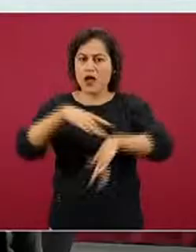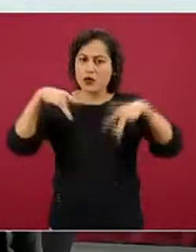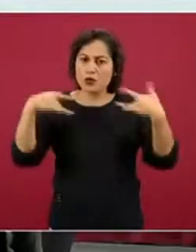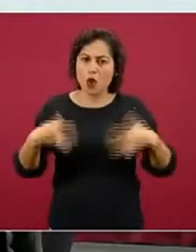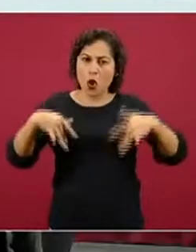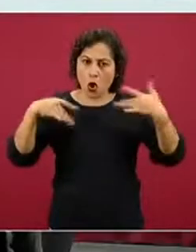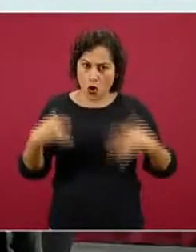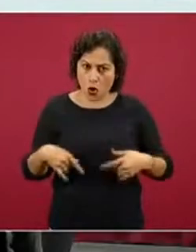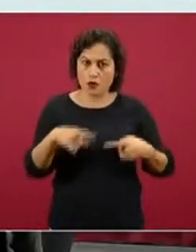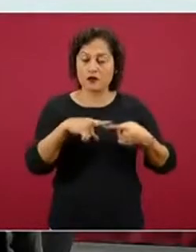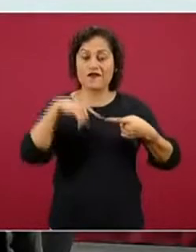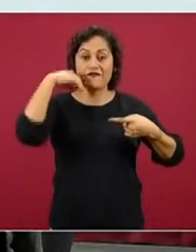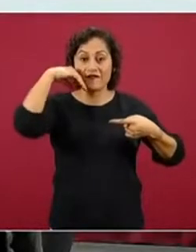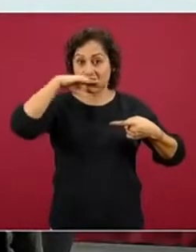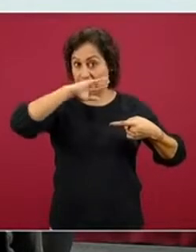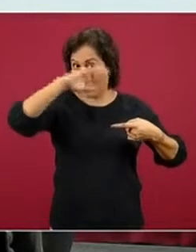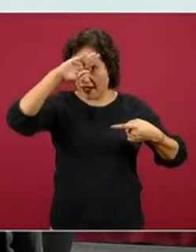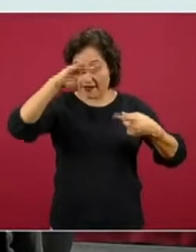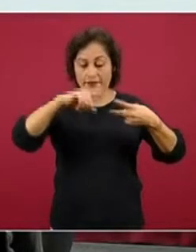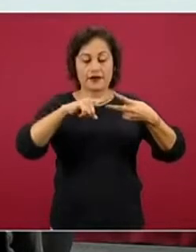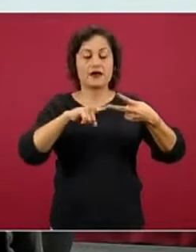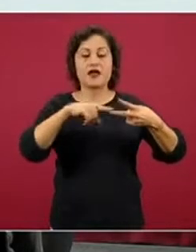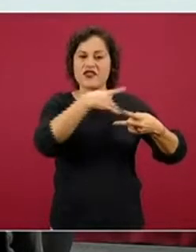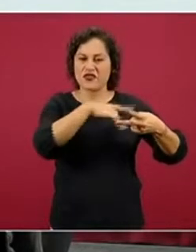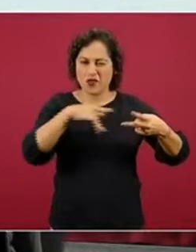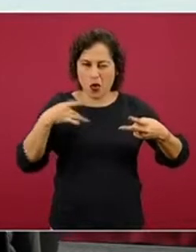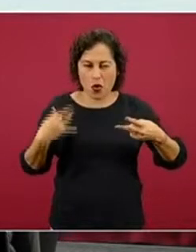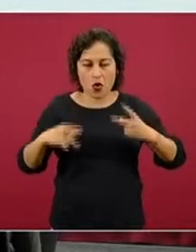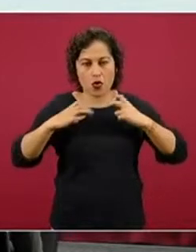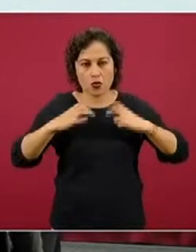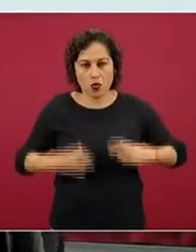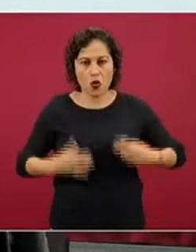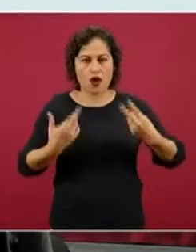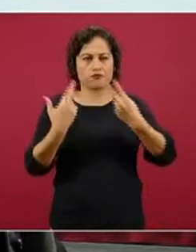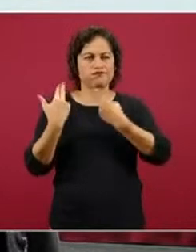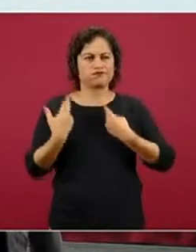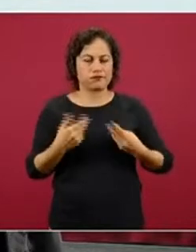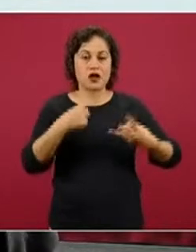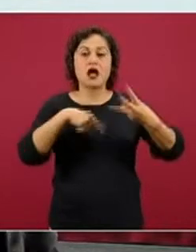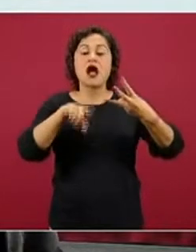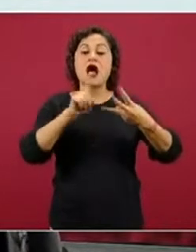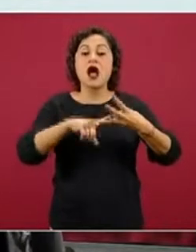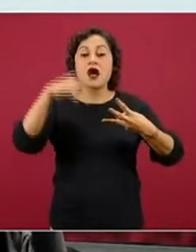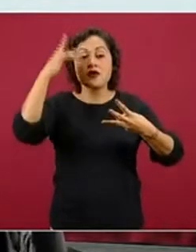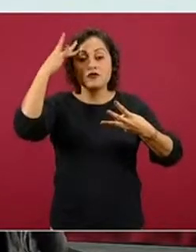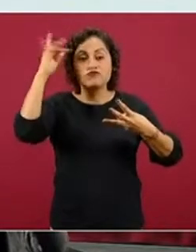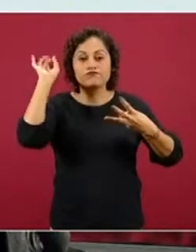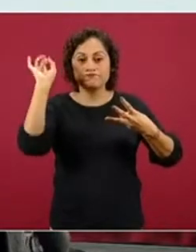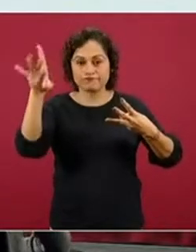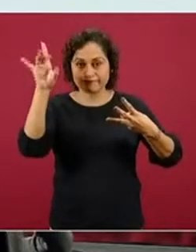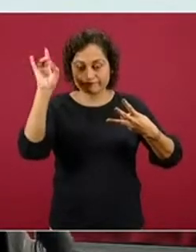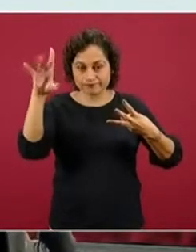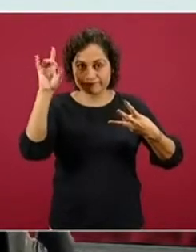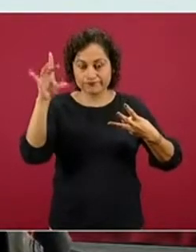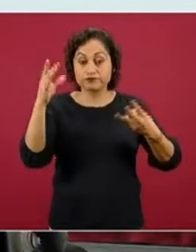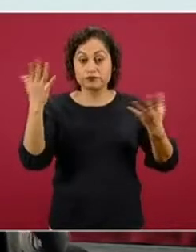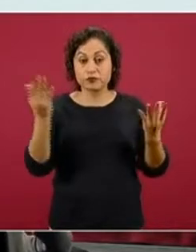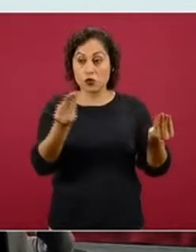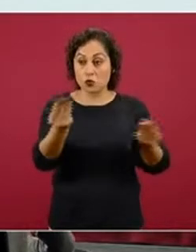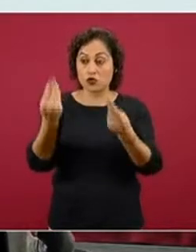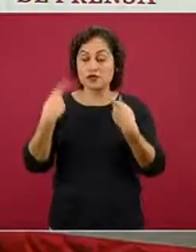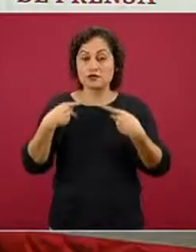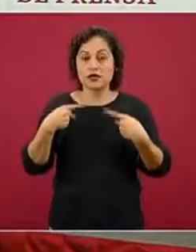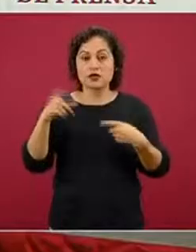tiene dolor de cabeza. Uno de la sintomatología que mencionan muchos de los pacientes es que